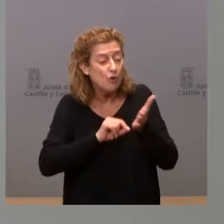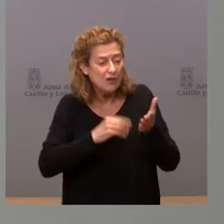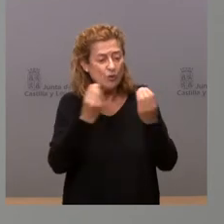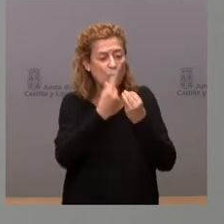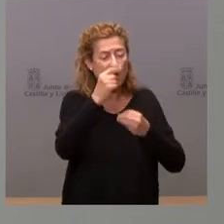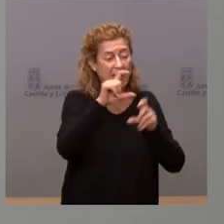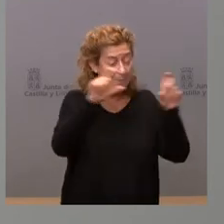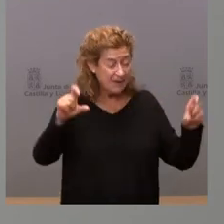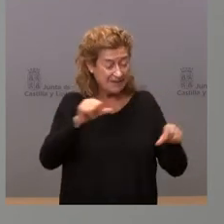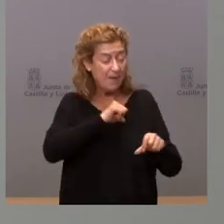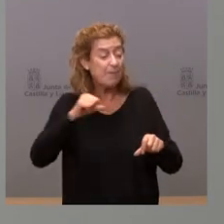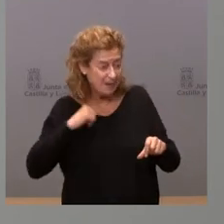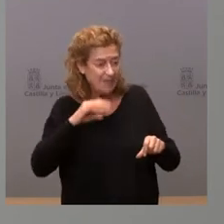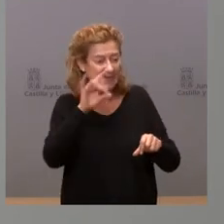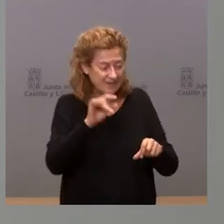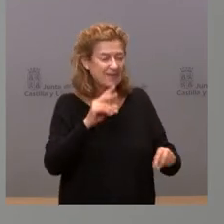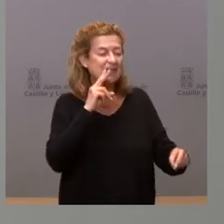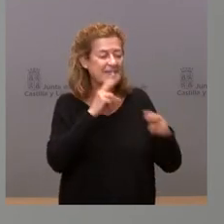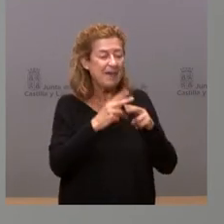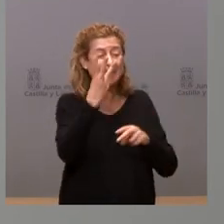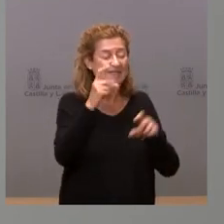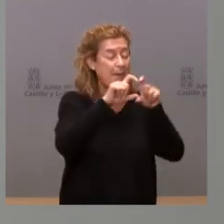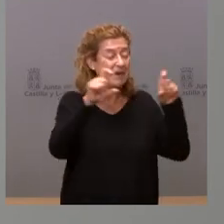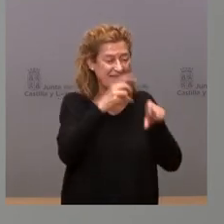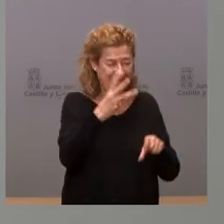empresa privada concretamente con tres empresas